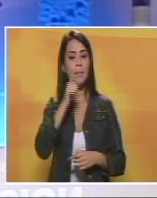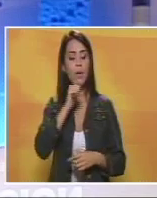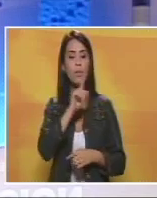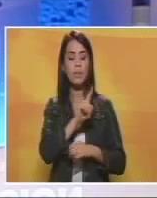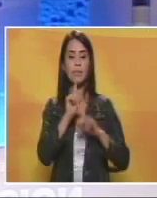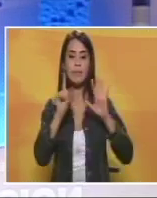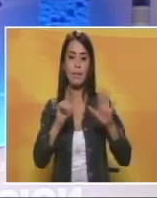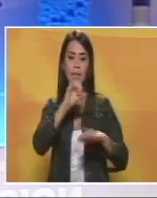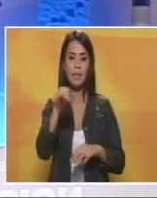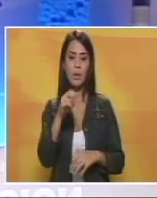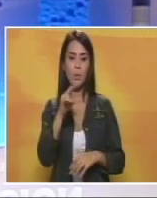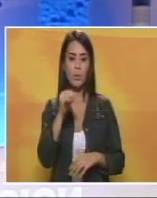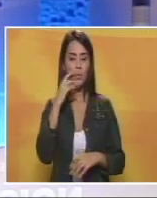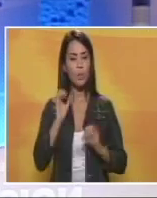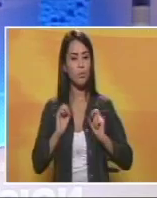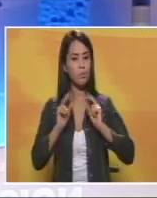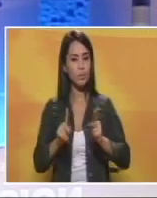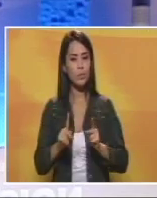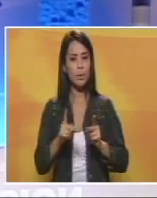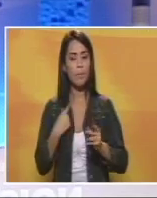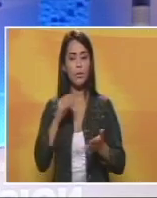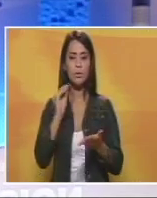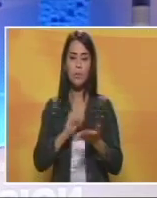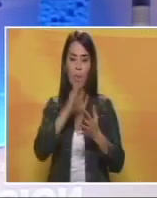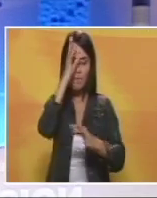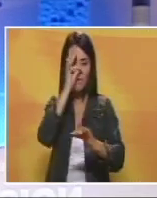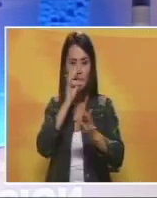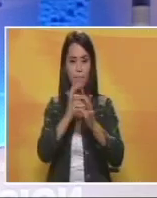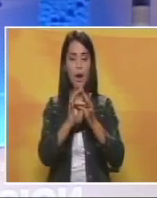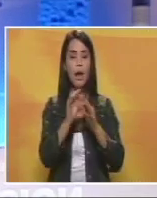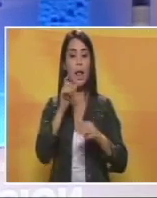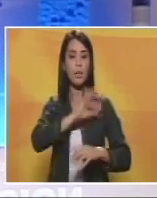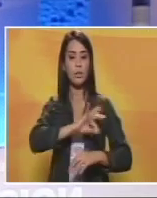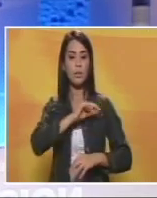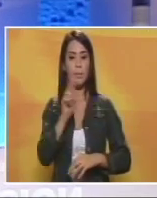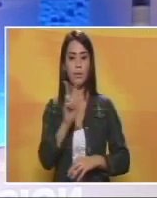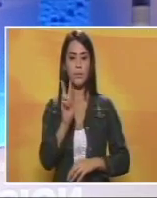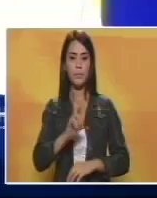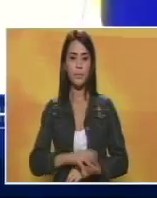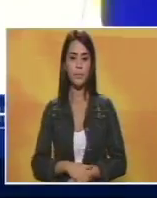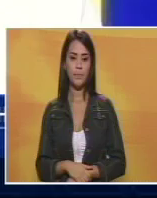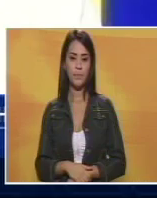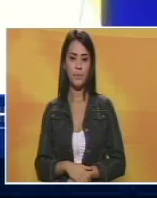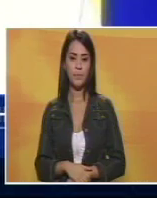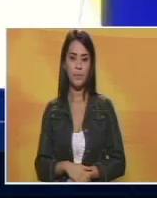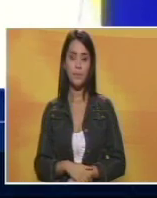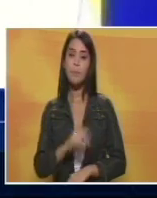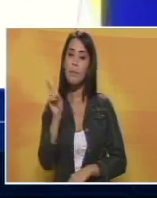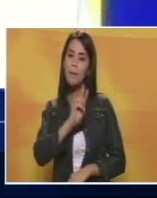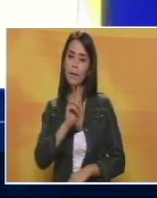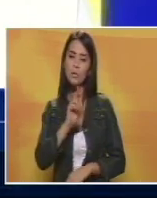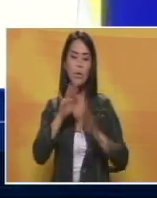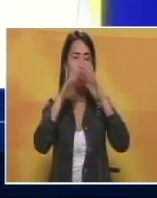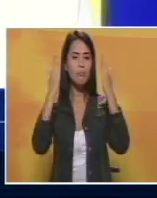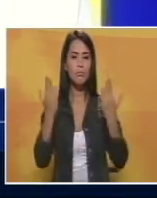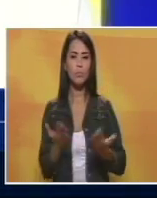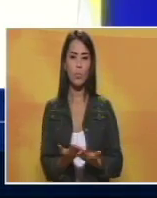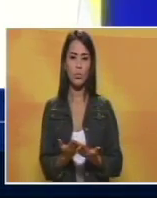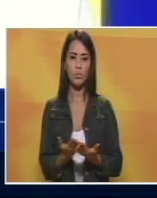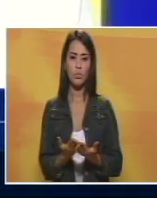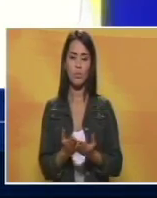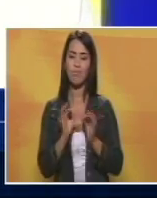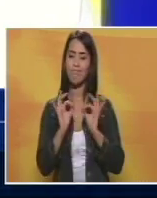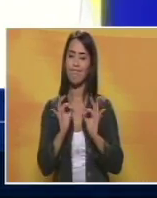16 de junio, es una oportunidad para la renovación de la fe en la sociedad venezolana. Para Venezuela y para el mundo. Es